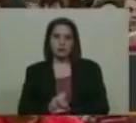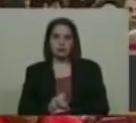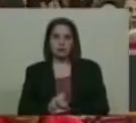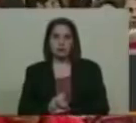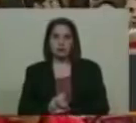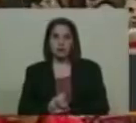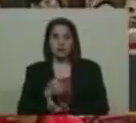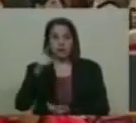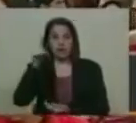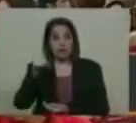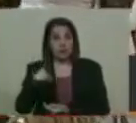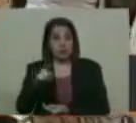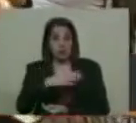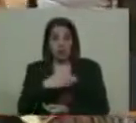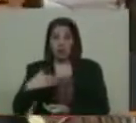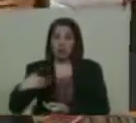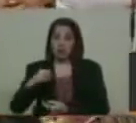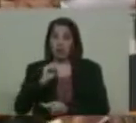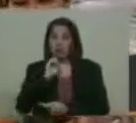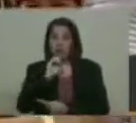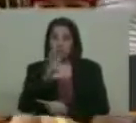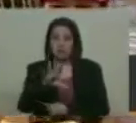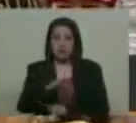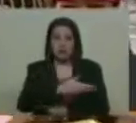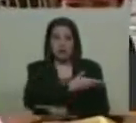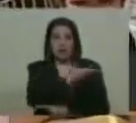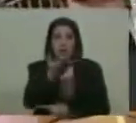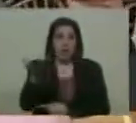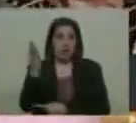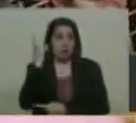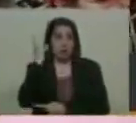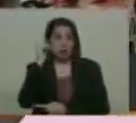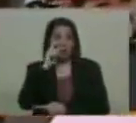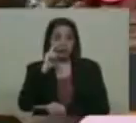Sobre todo, quiero decirle este mensaje a las mujeres embarazadas.